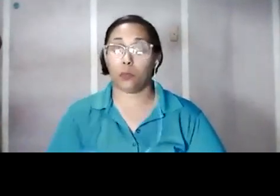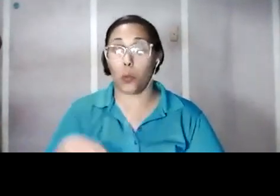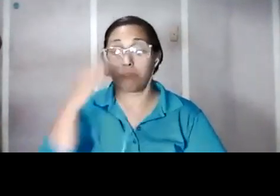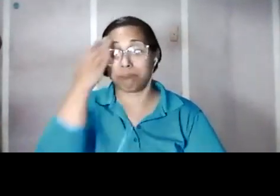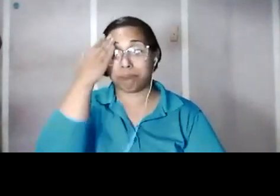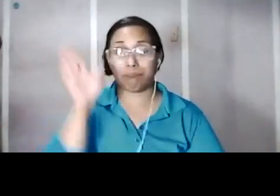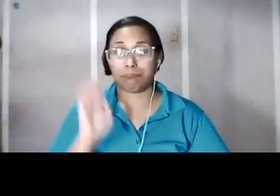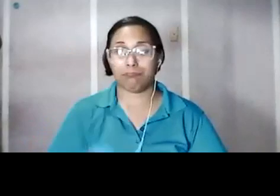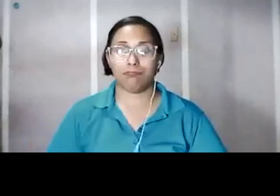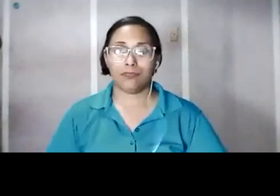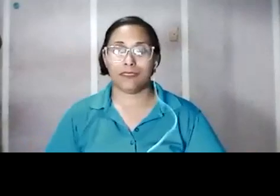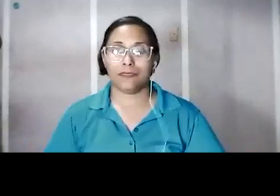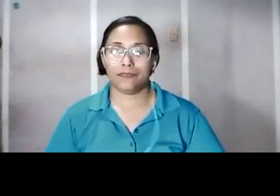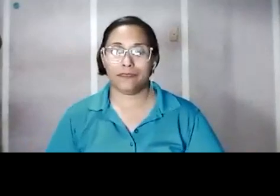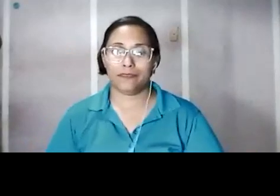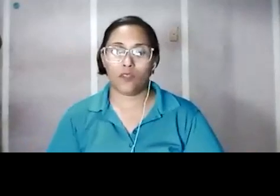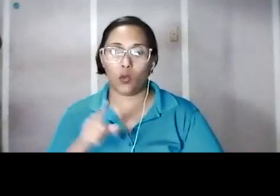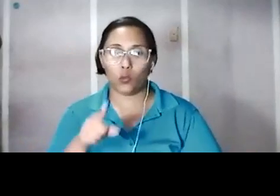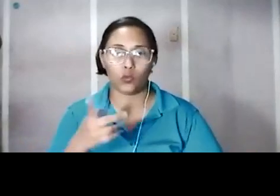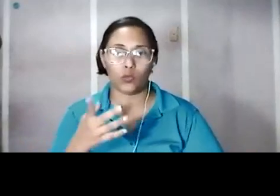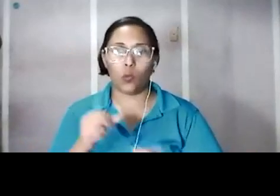vamos. Usted estuvo en el